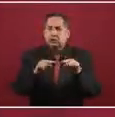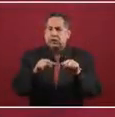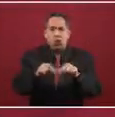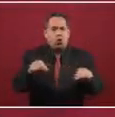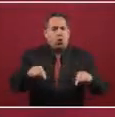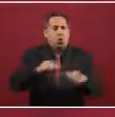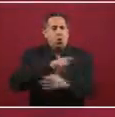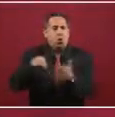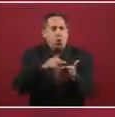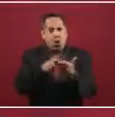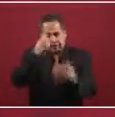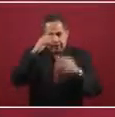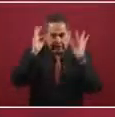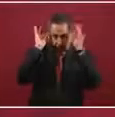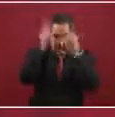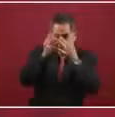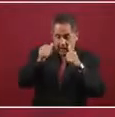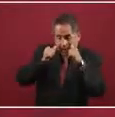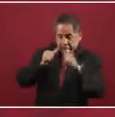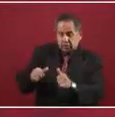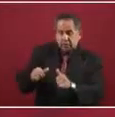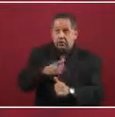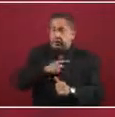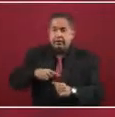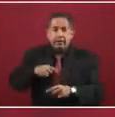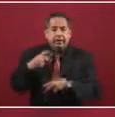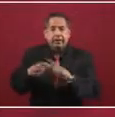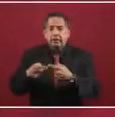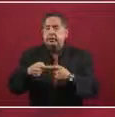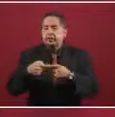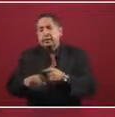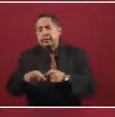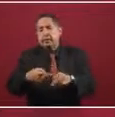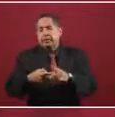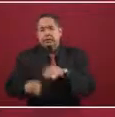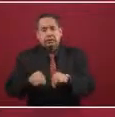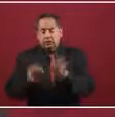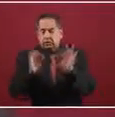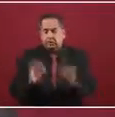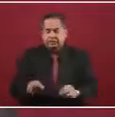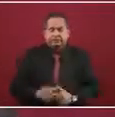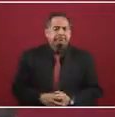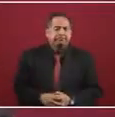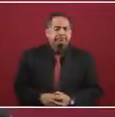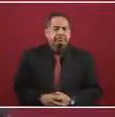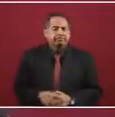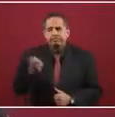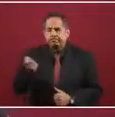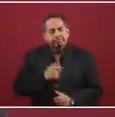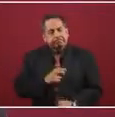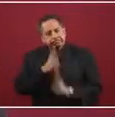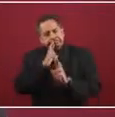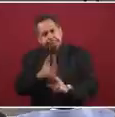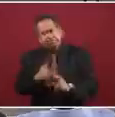ya de los próximos meses que se inicien los trabajos. Bueno, ese sería el reporte. Muchas gracias.